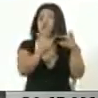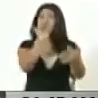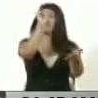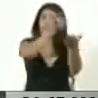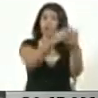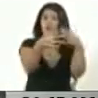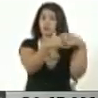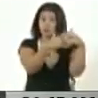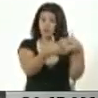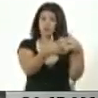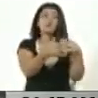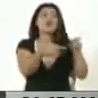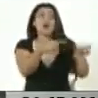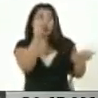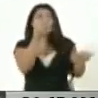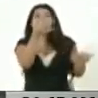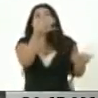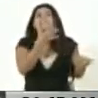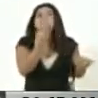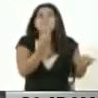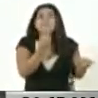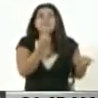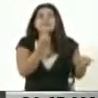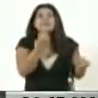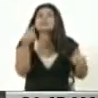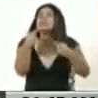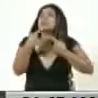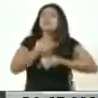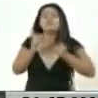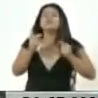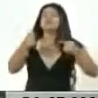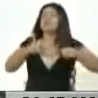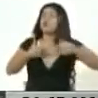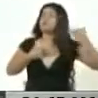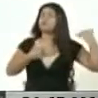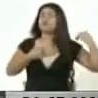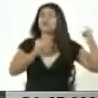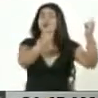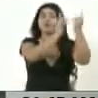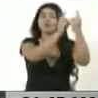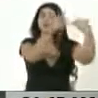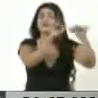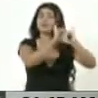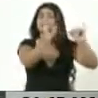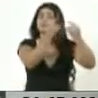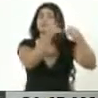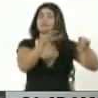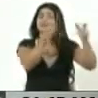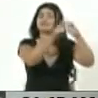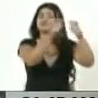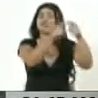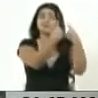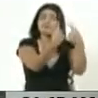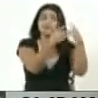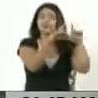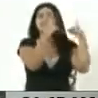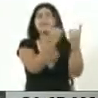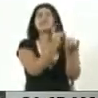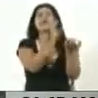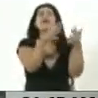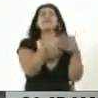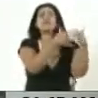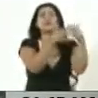comunicación: yo vengo a reunirme con el Departamento de Estado norteamericano. A ver, ve tú a saber que vaya a activar cosas